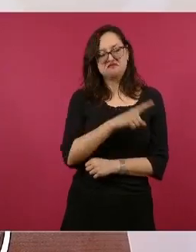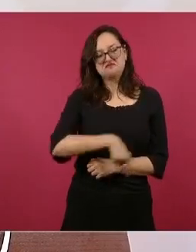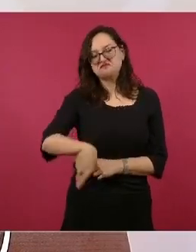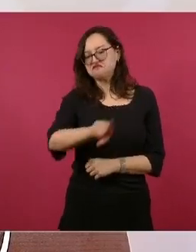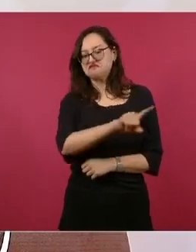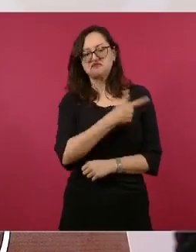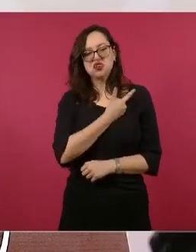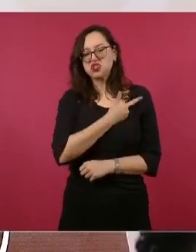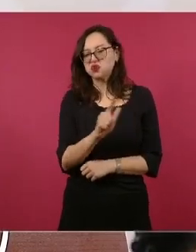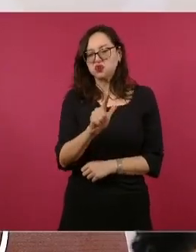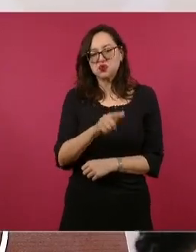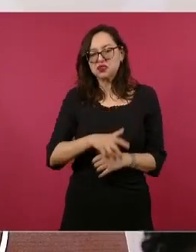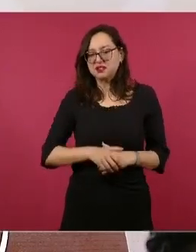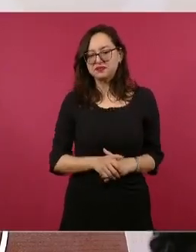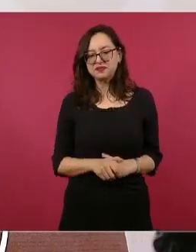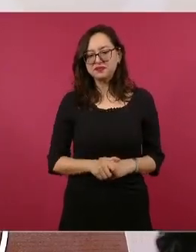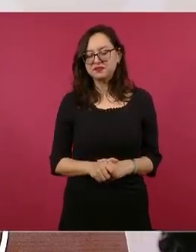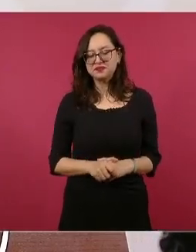son